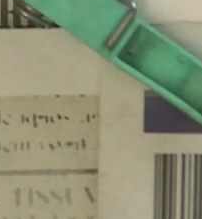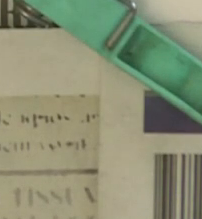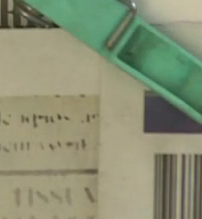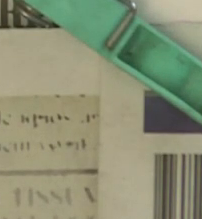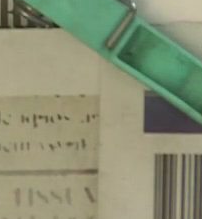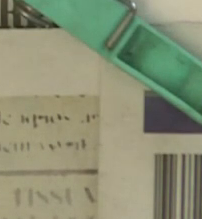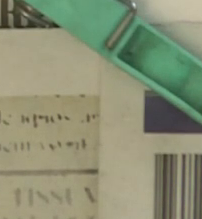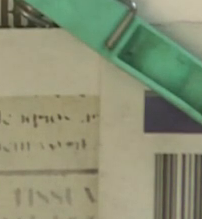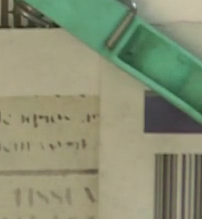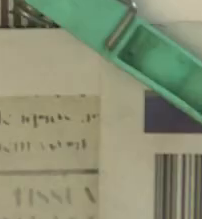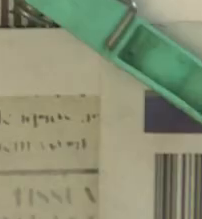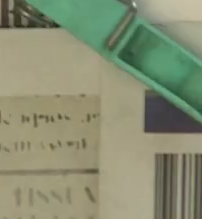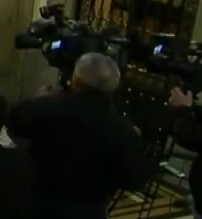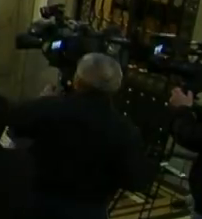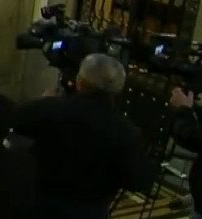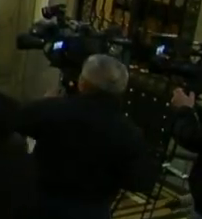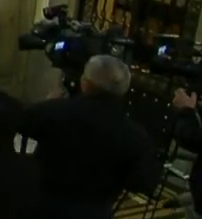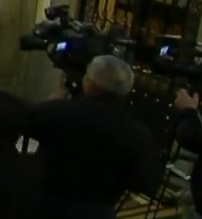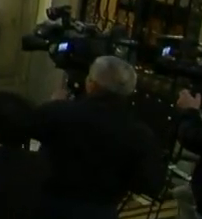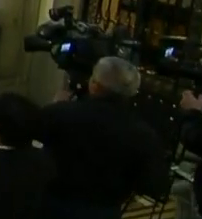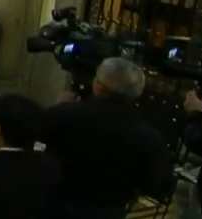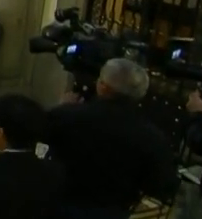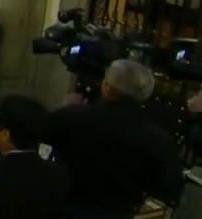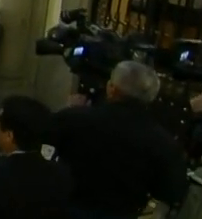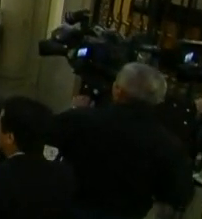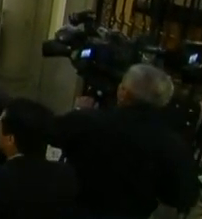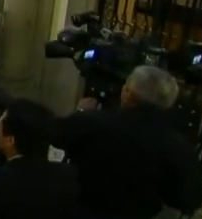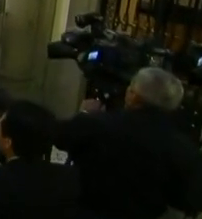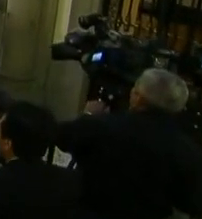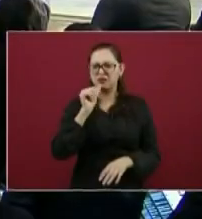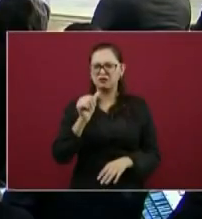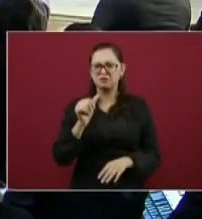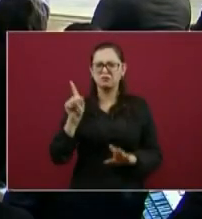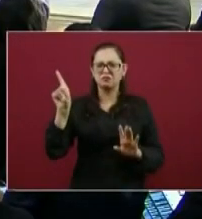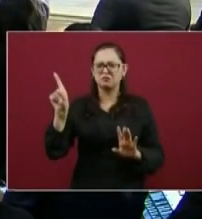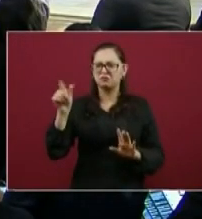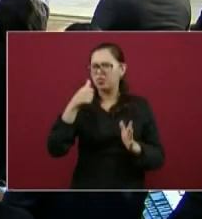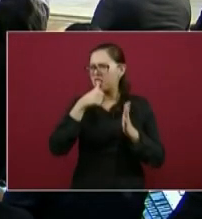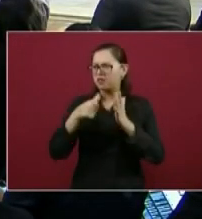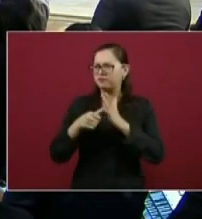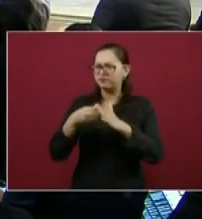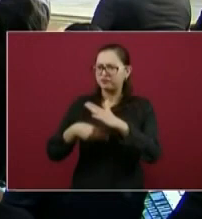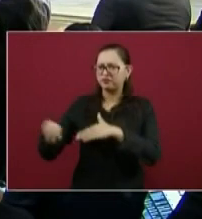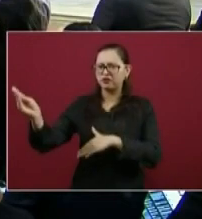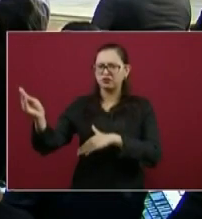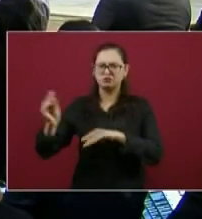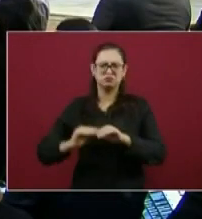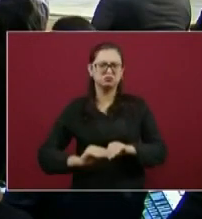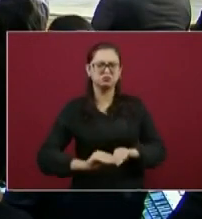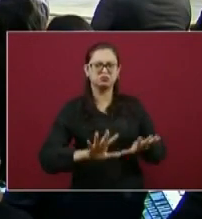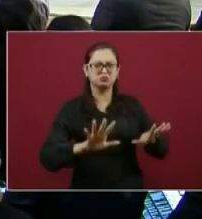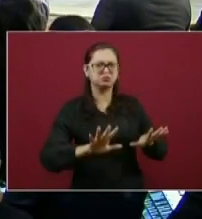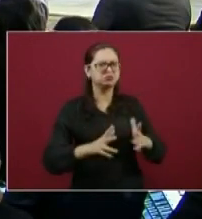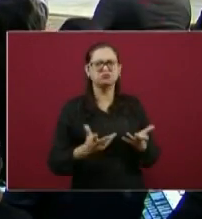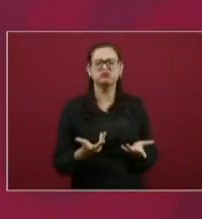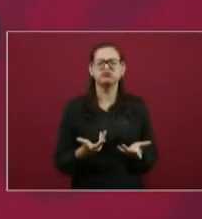petición fue enviada al papá francisco según confirmó el propio lópez obrador durante su habitual conferencia matutina la publicación del documento que